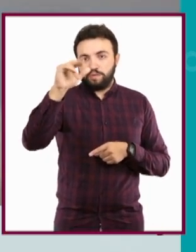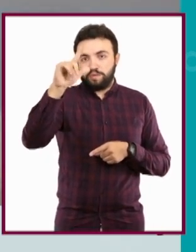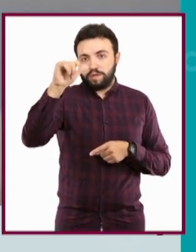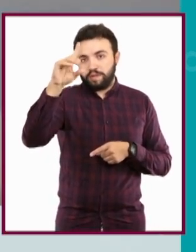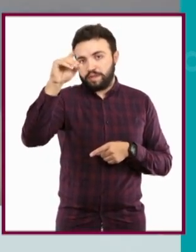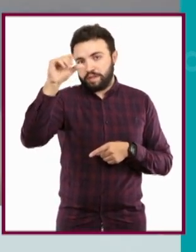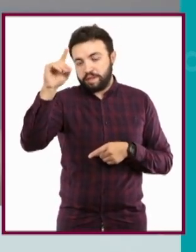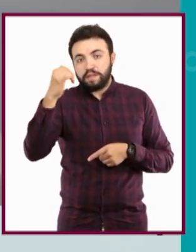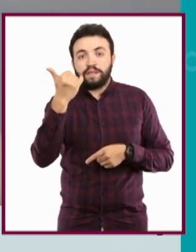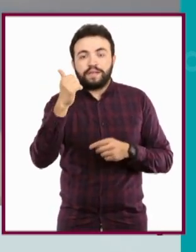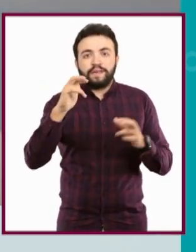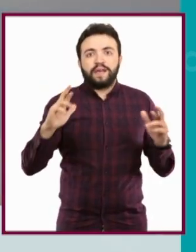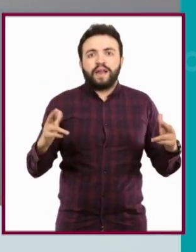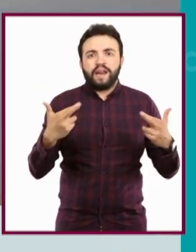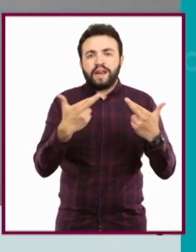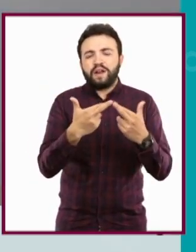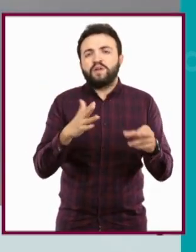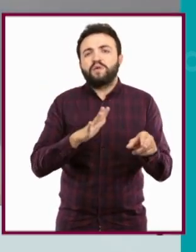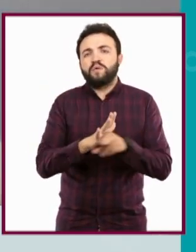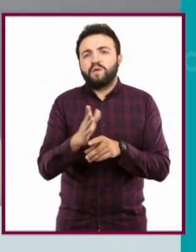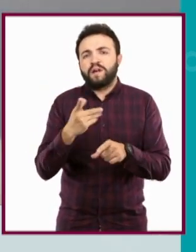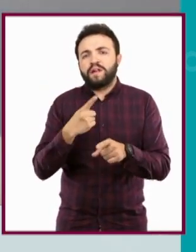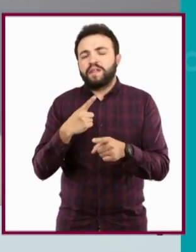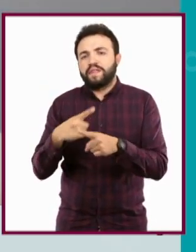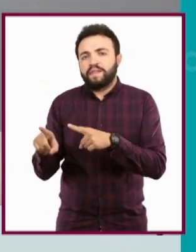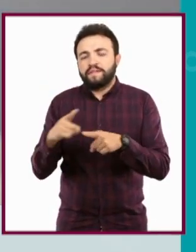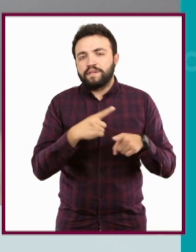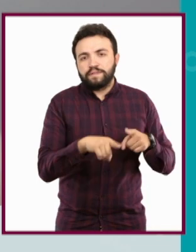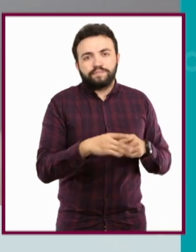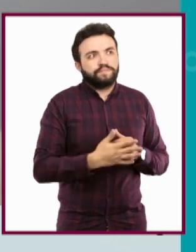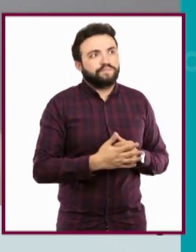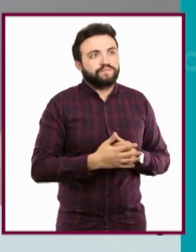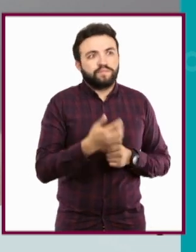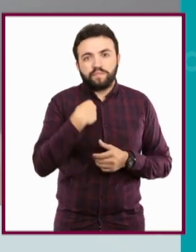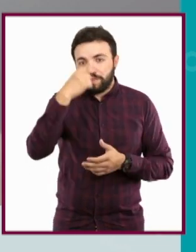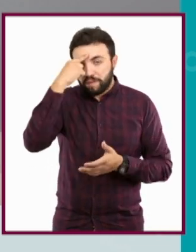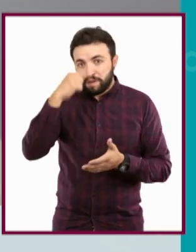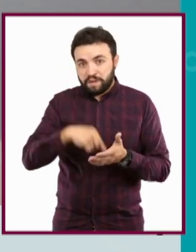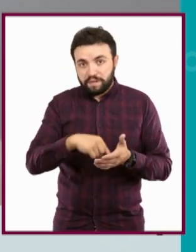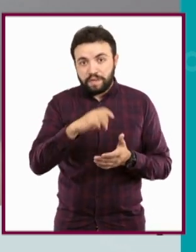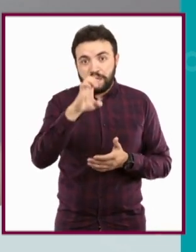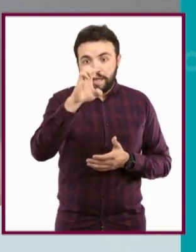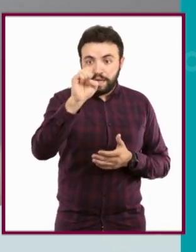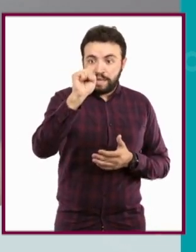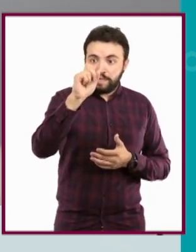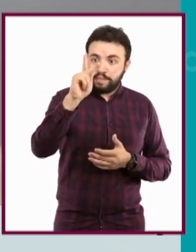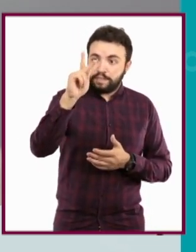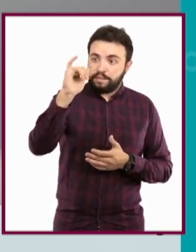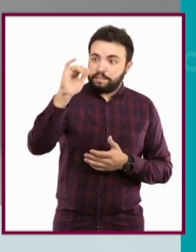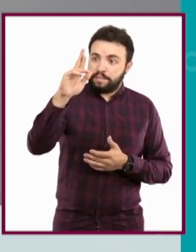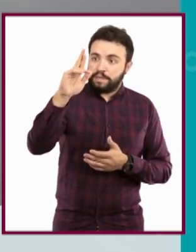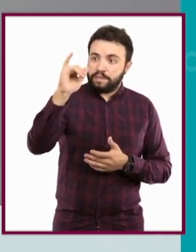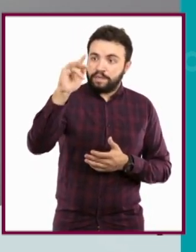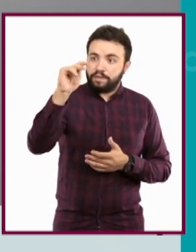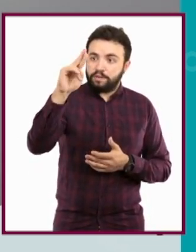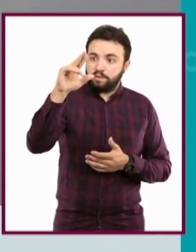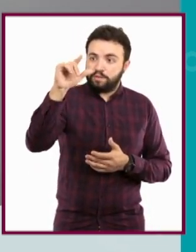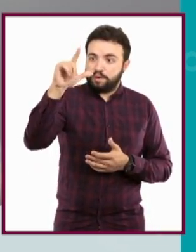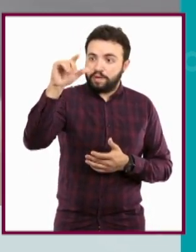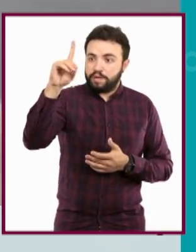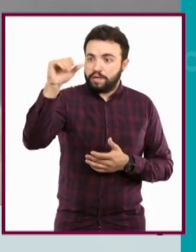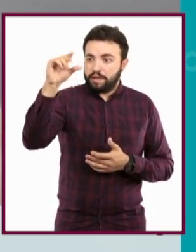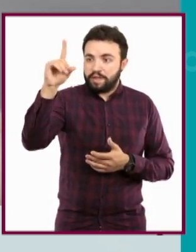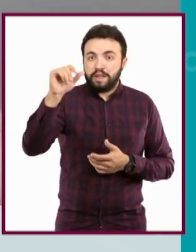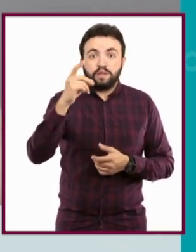la espiritualidad va mucho más allá de solamente emociones o sensaciones, van más allá de la